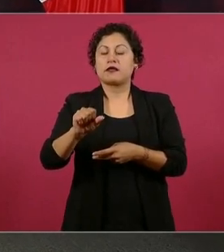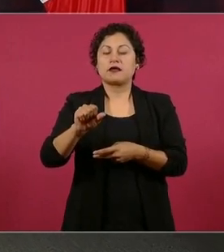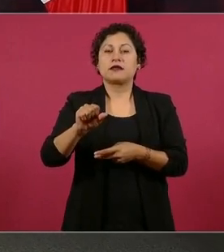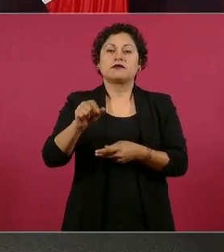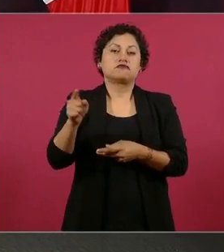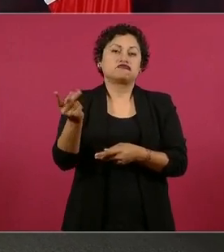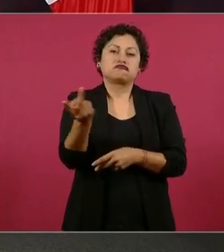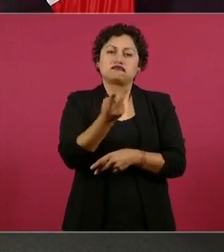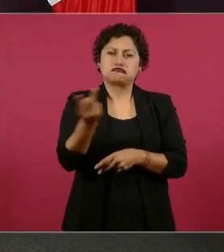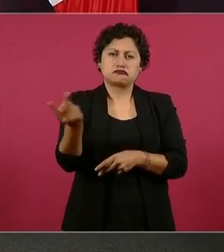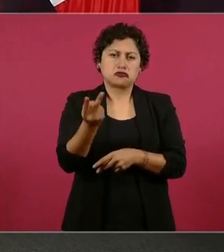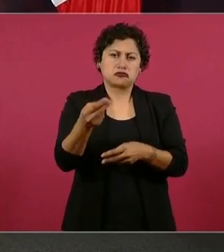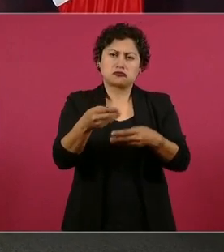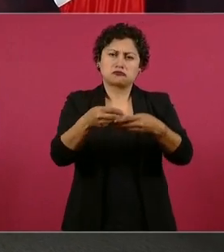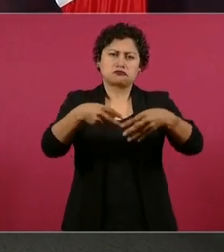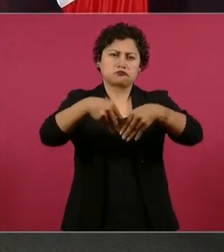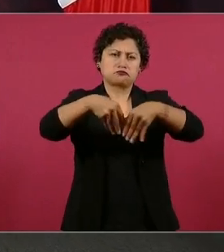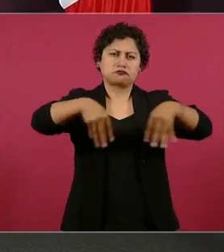Son